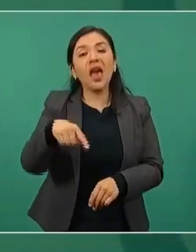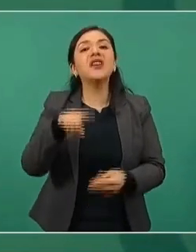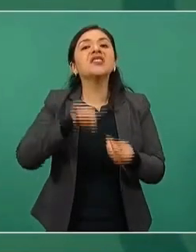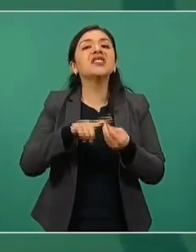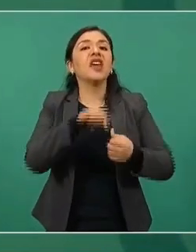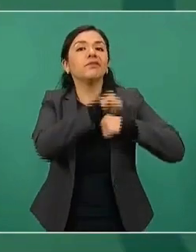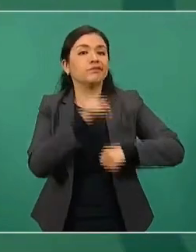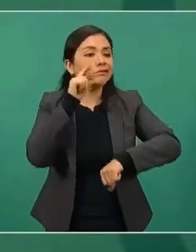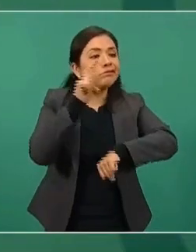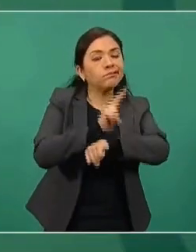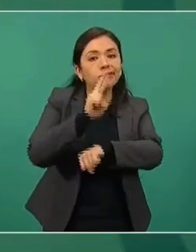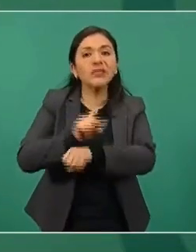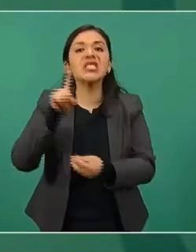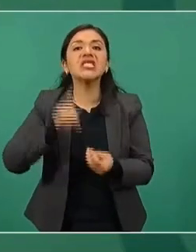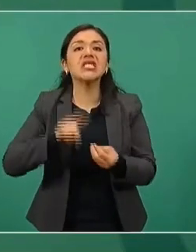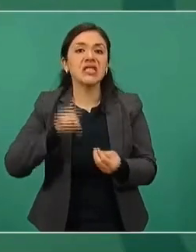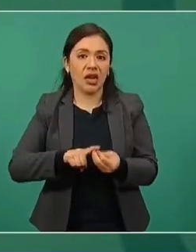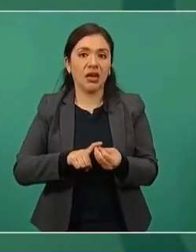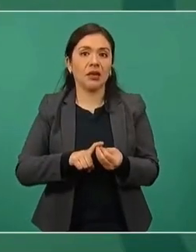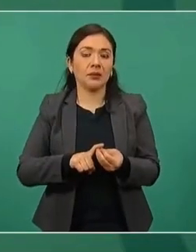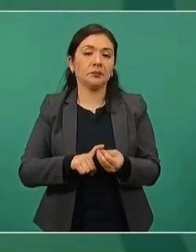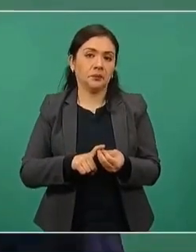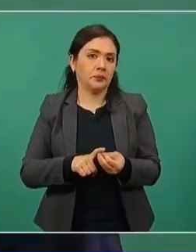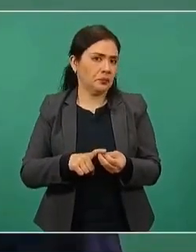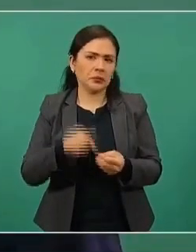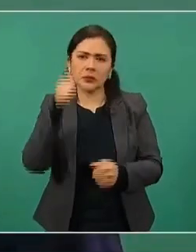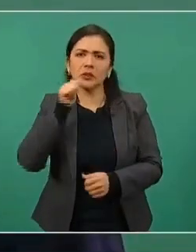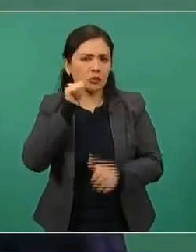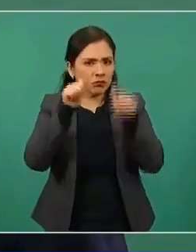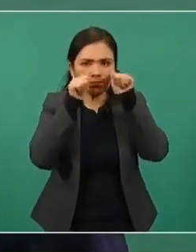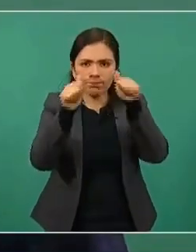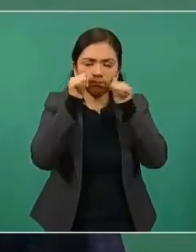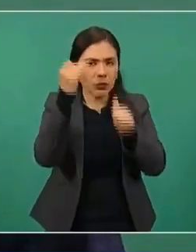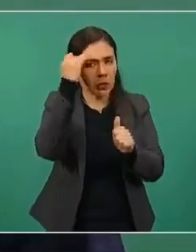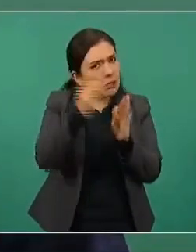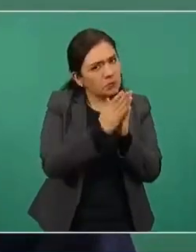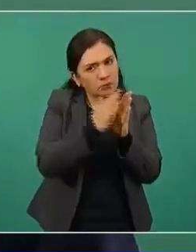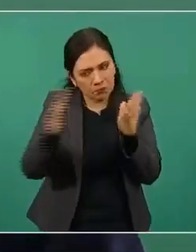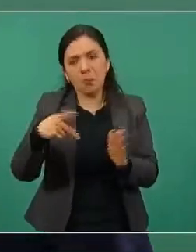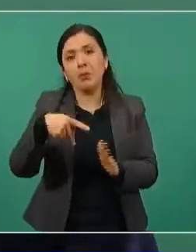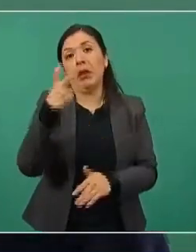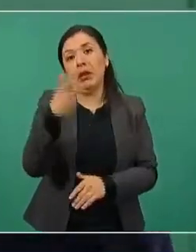vamos a estar pendientes siempre, pero así va a ser.